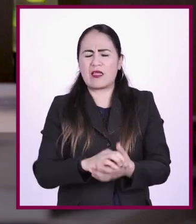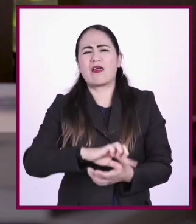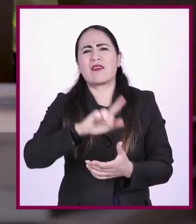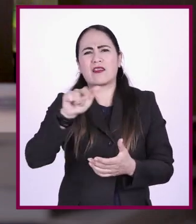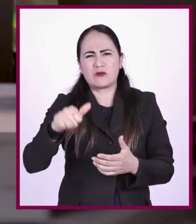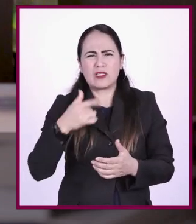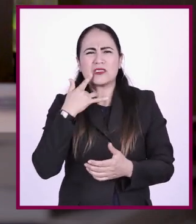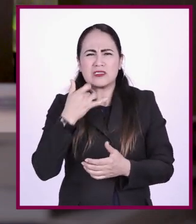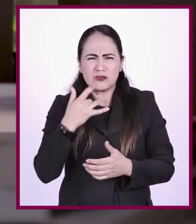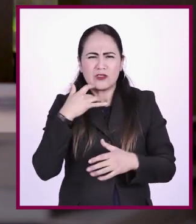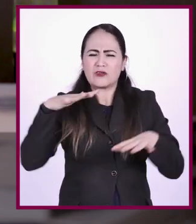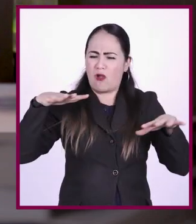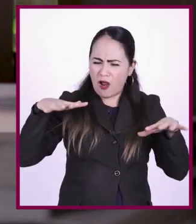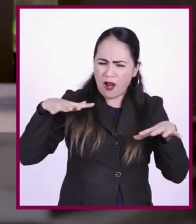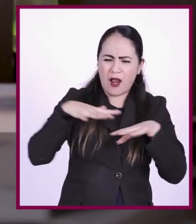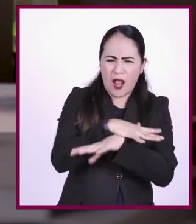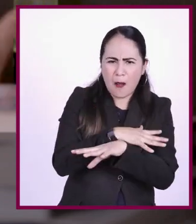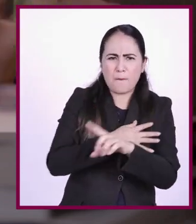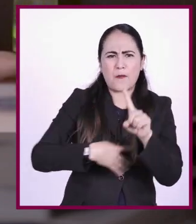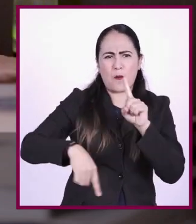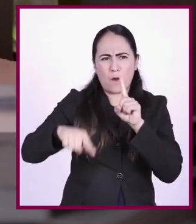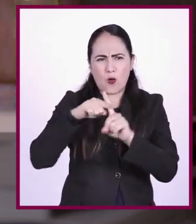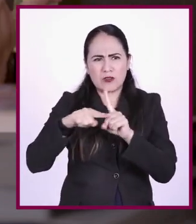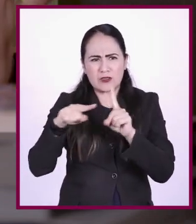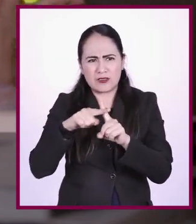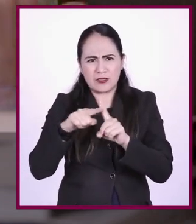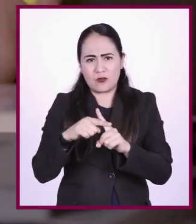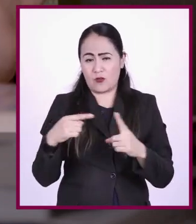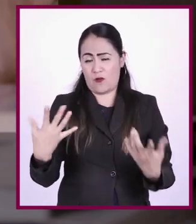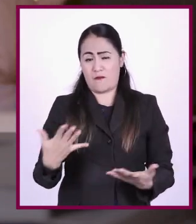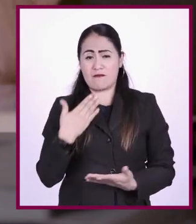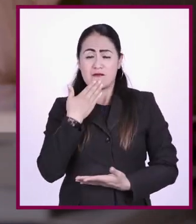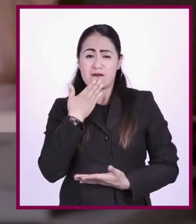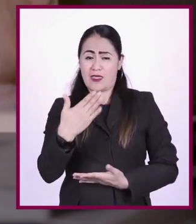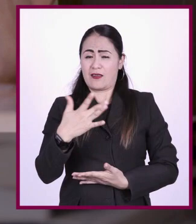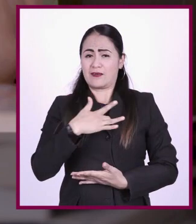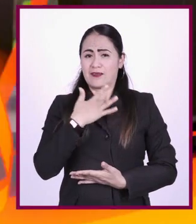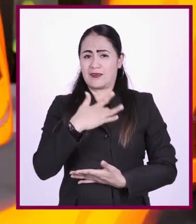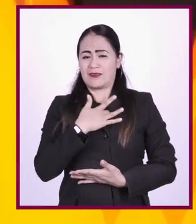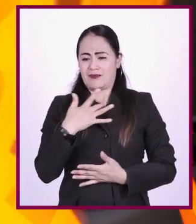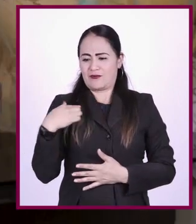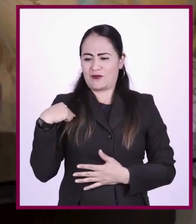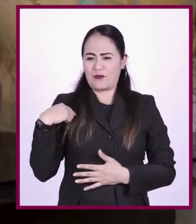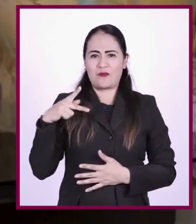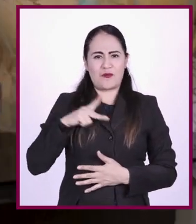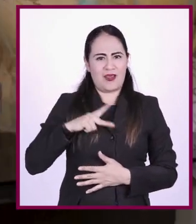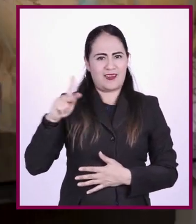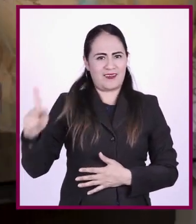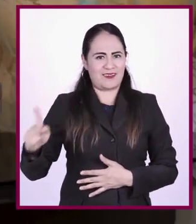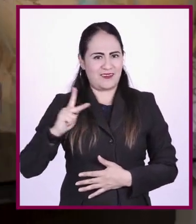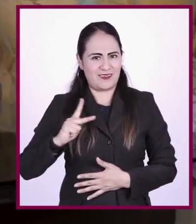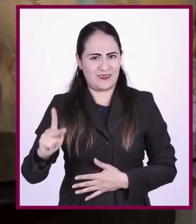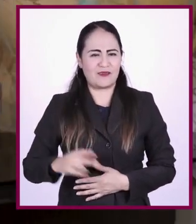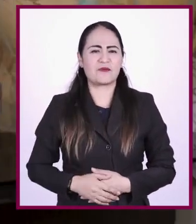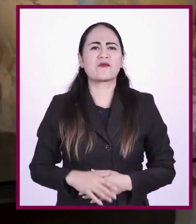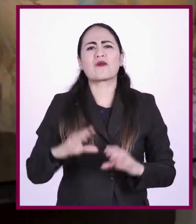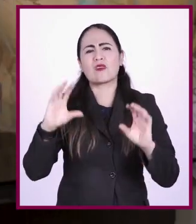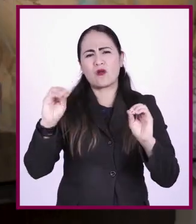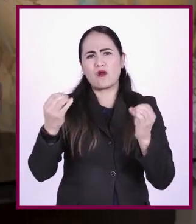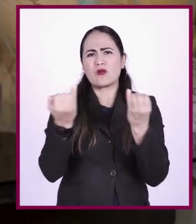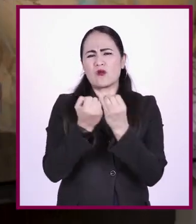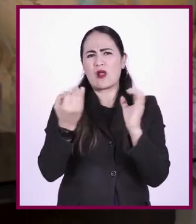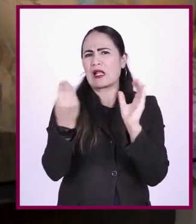para transformarlos en algo más positivo, como esto. Toma clases o busca